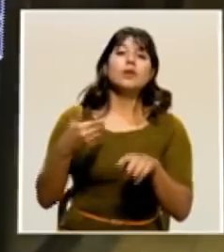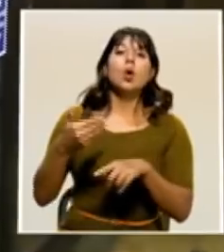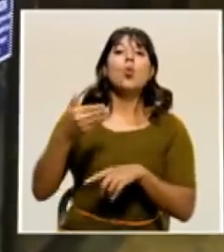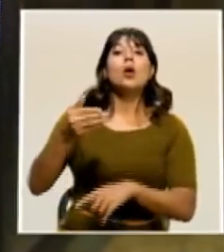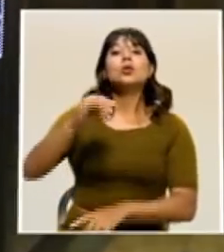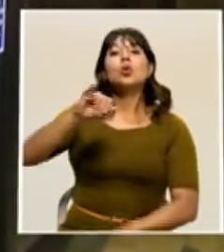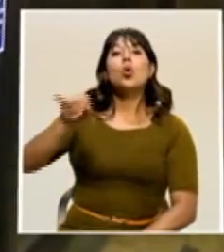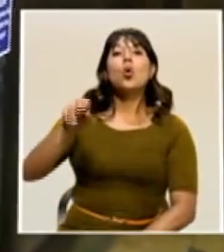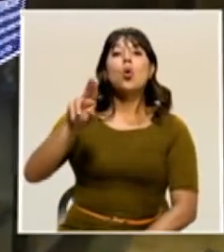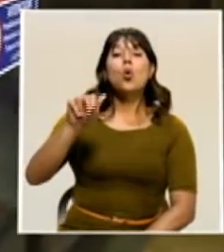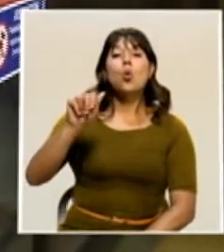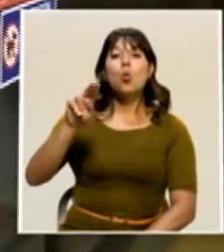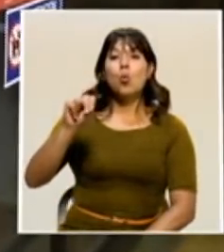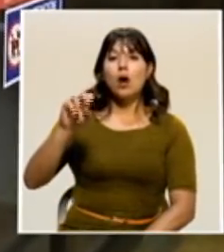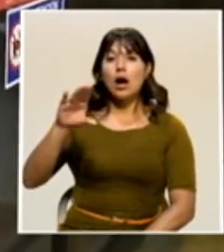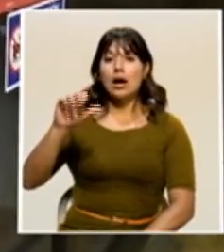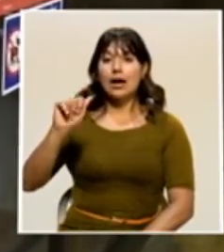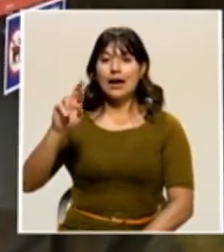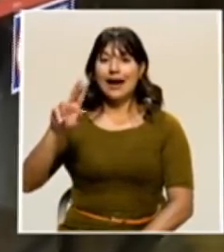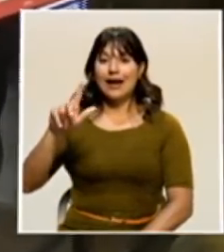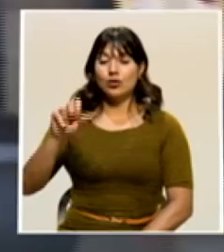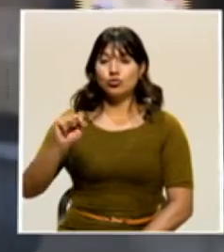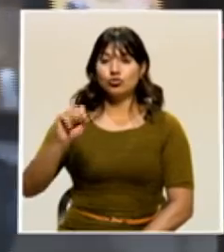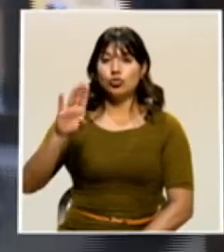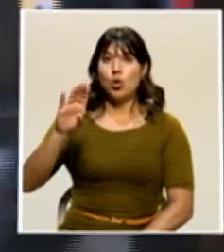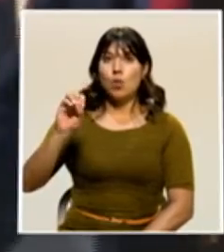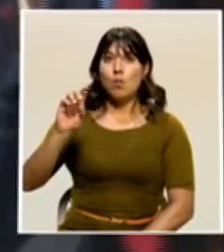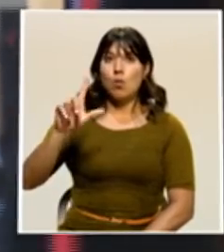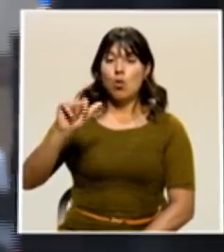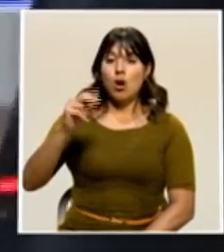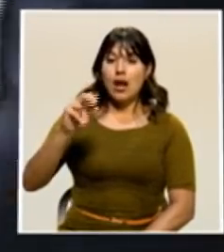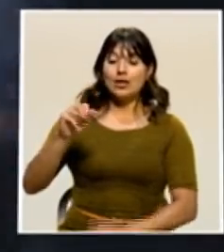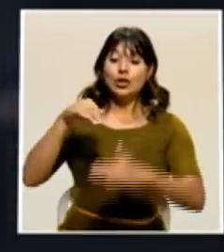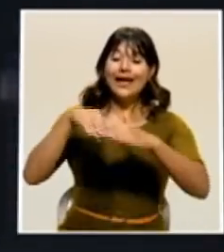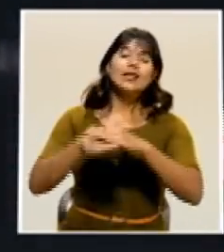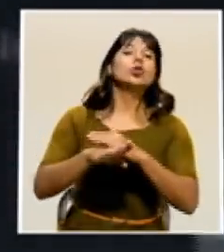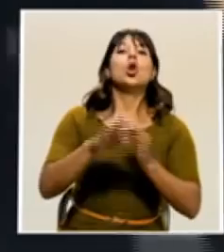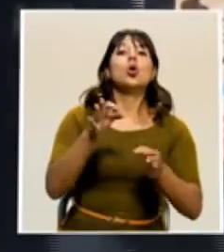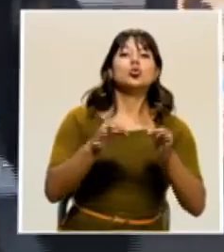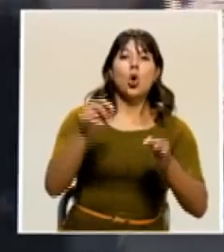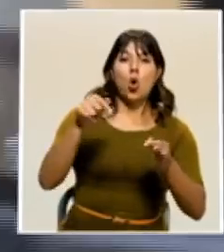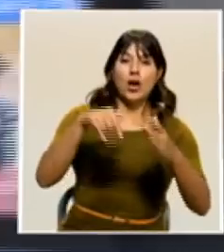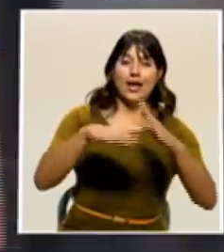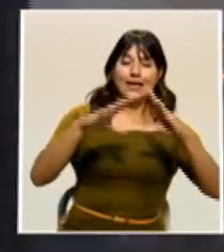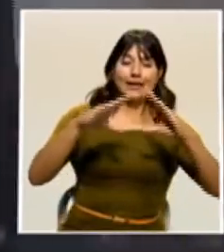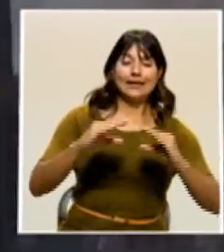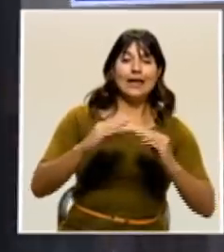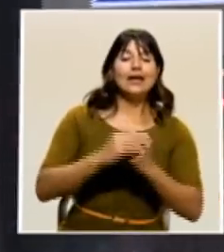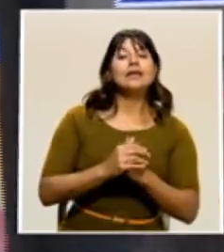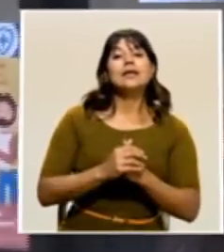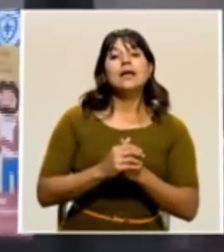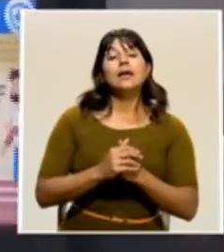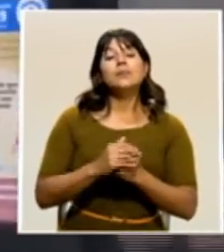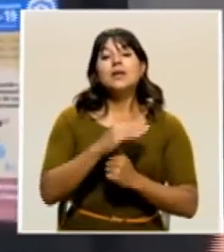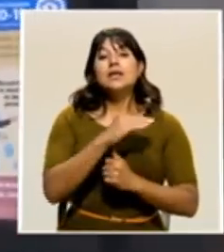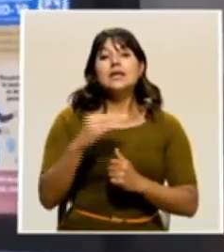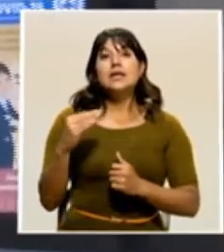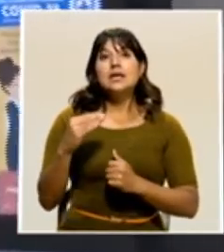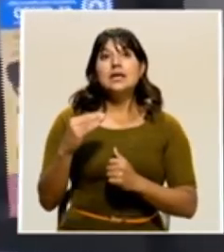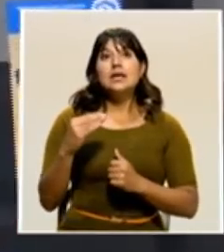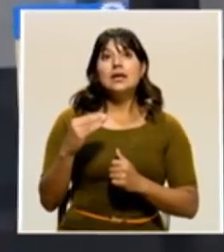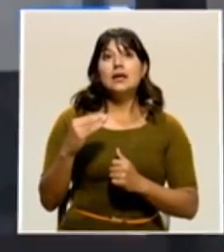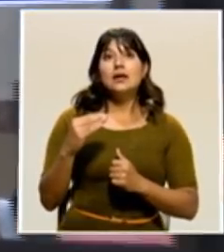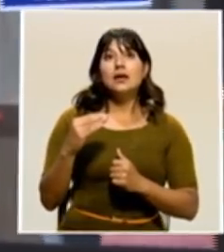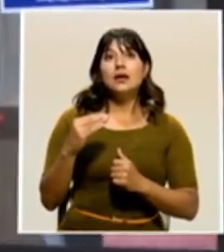Carlos Bolaños ingresaba a los tribunales de justicia en Goicoechea esta noche luego de un receso, y ahí incluso le consultamos